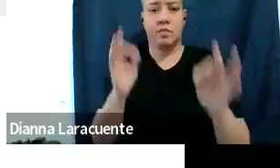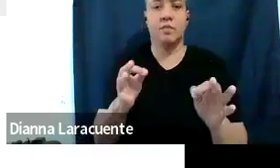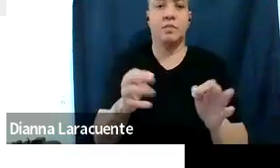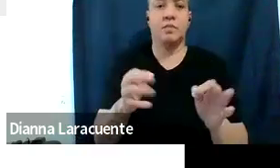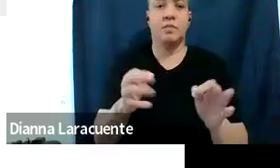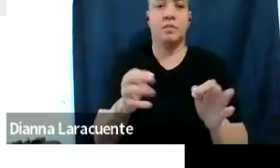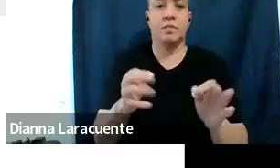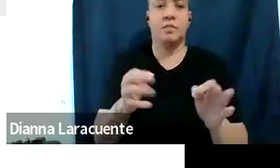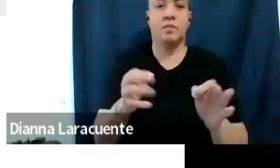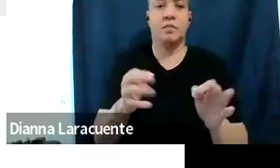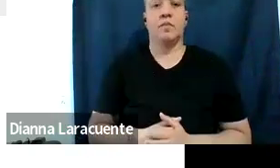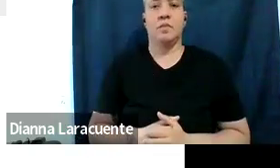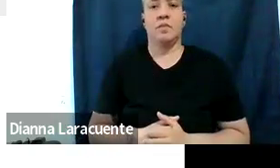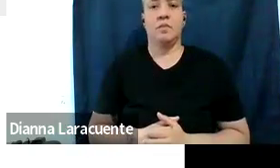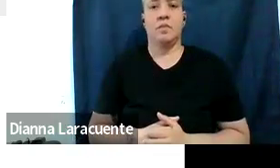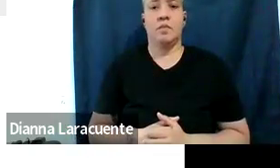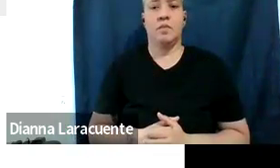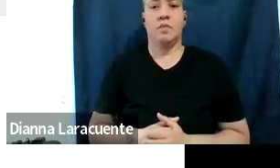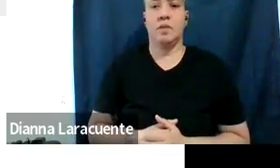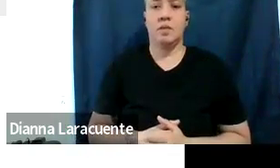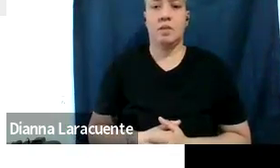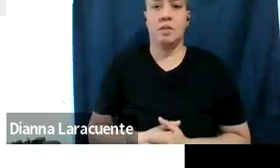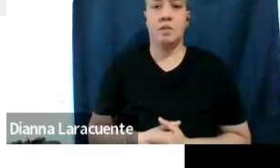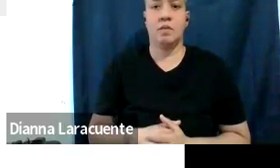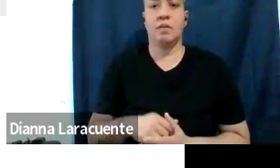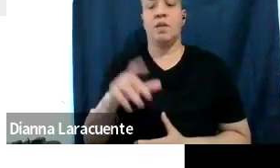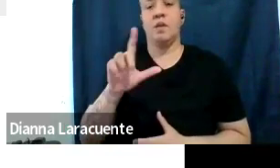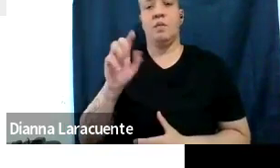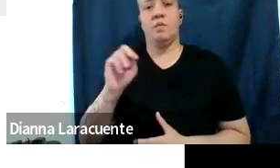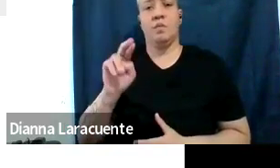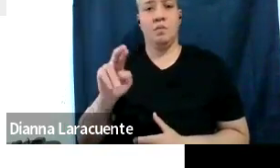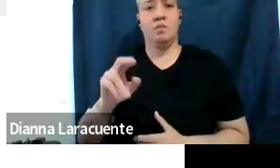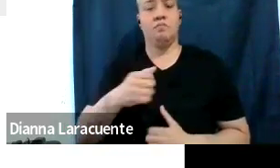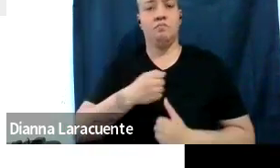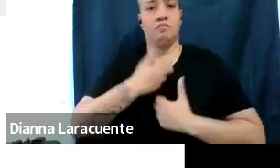Muñoz Rivera profesaba la religión del deber. Así lo